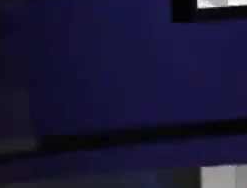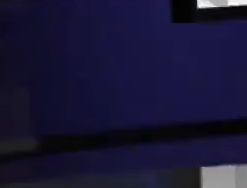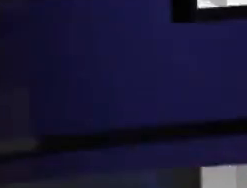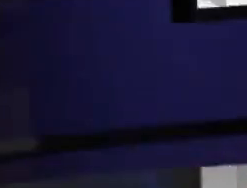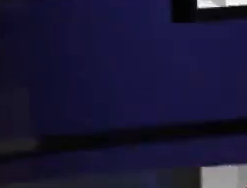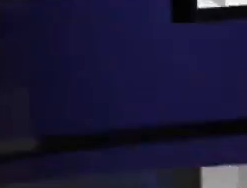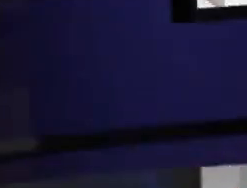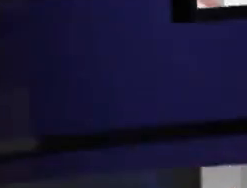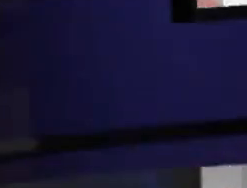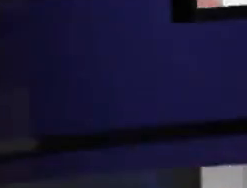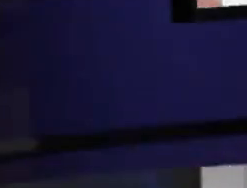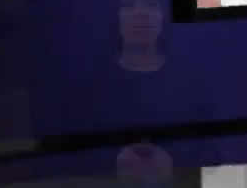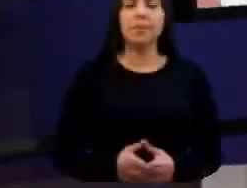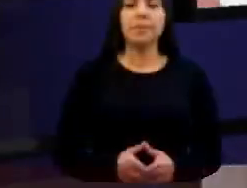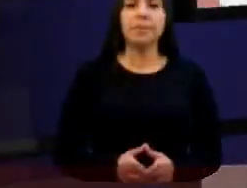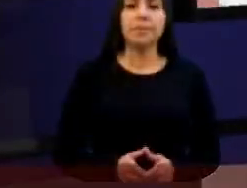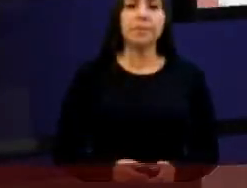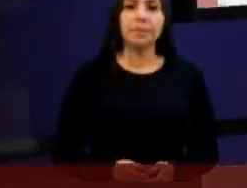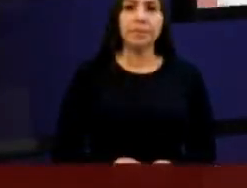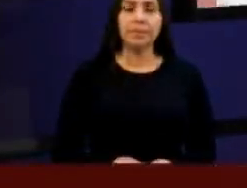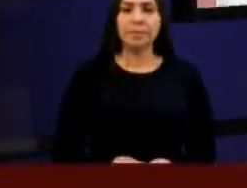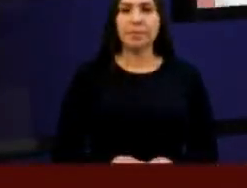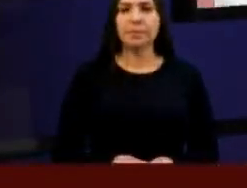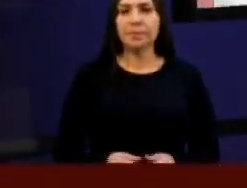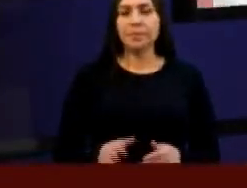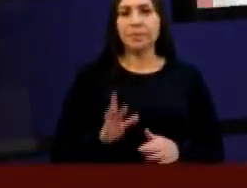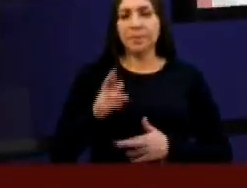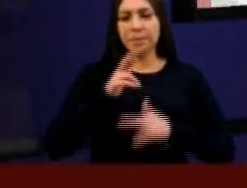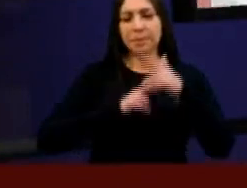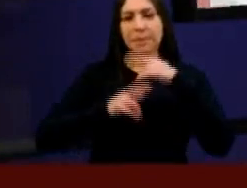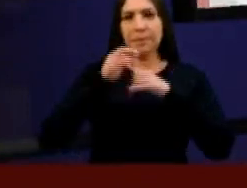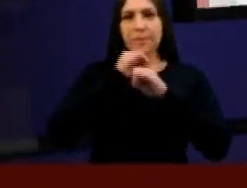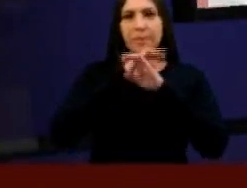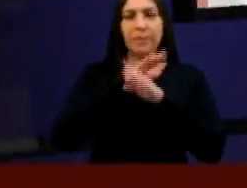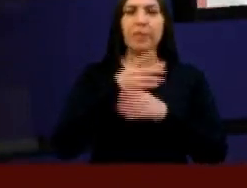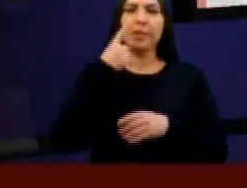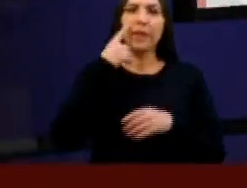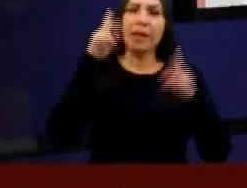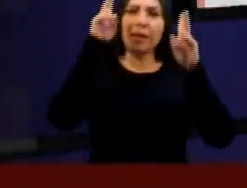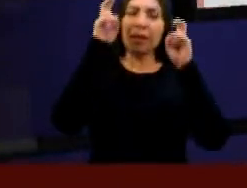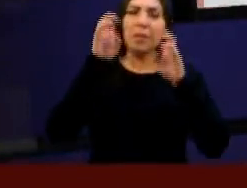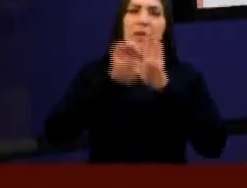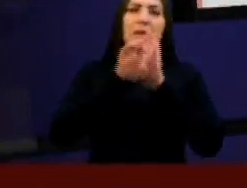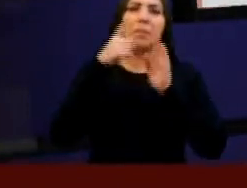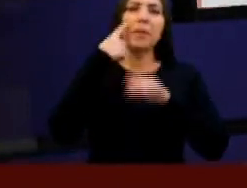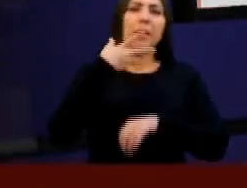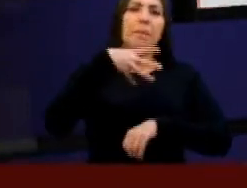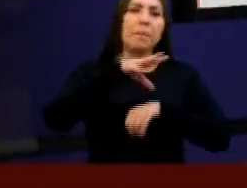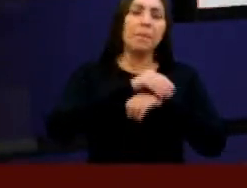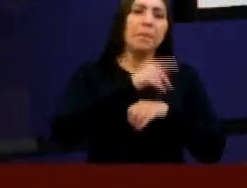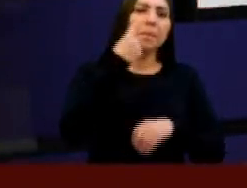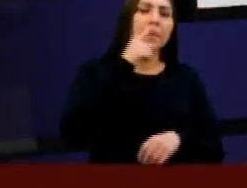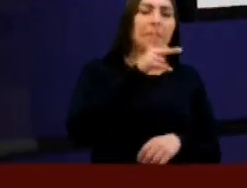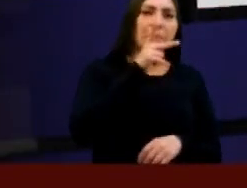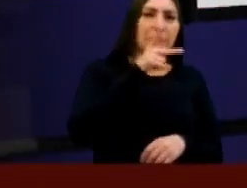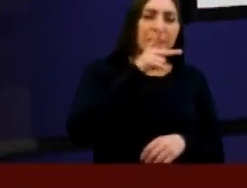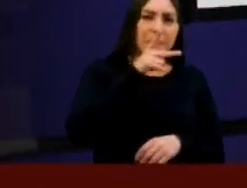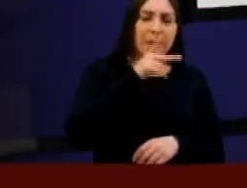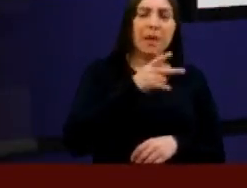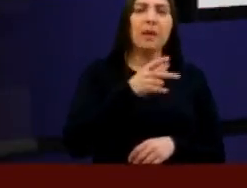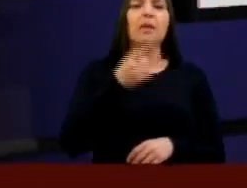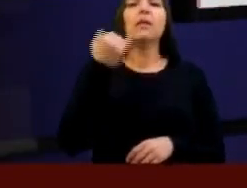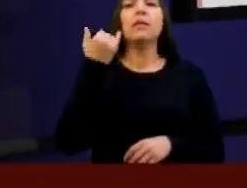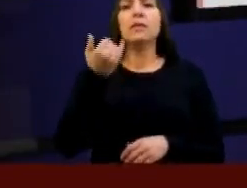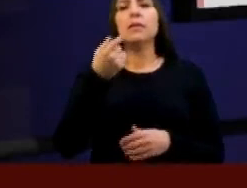De regreso con la información y mire, temas como licencia de paternidad, la ley Silla, así como la designación de nombramientos de